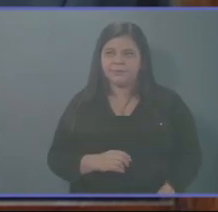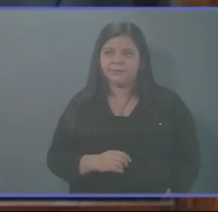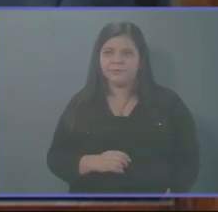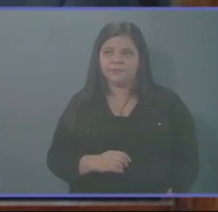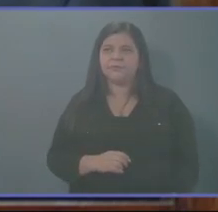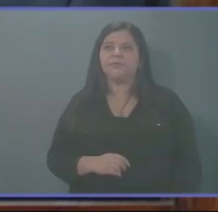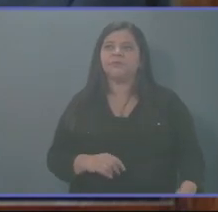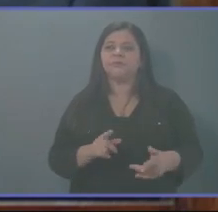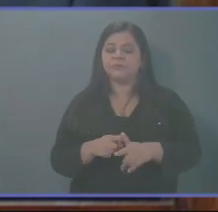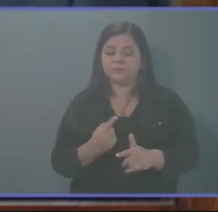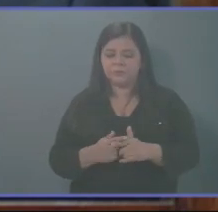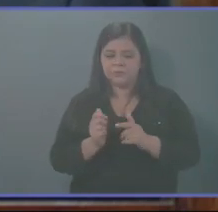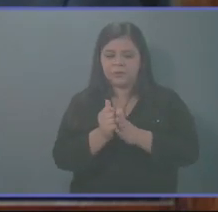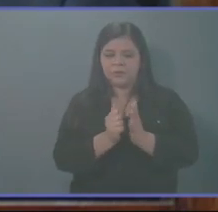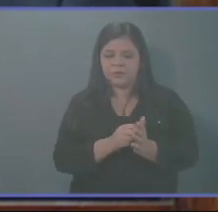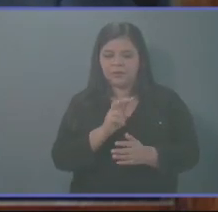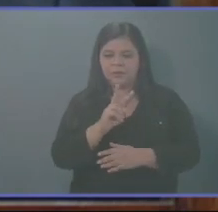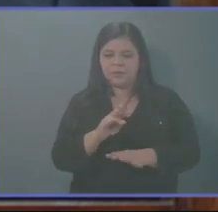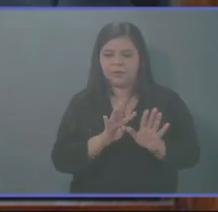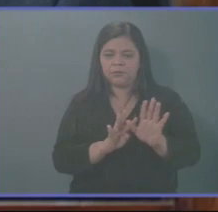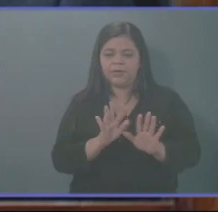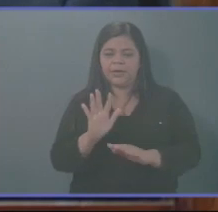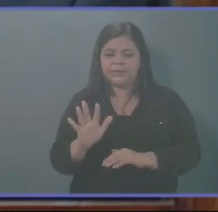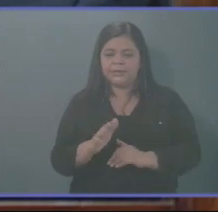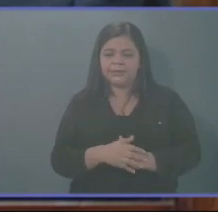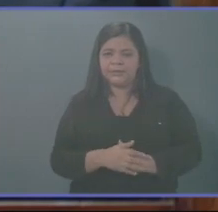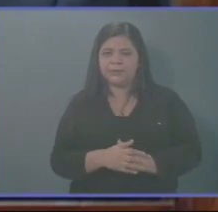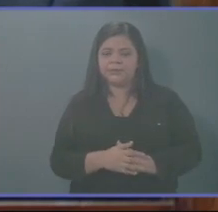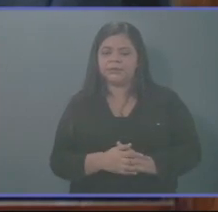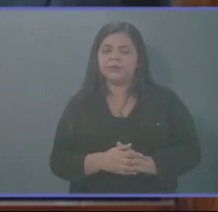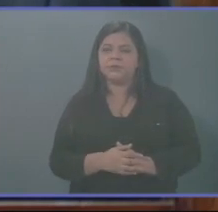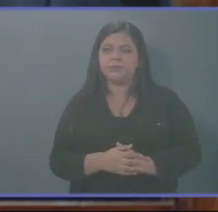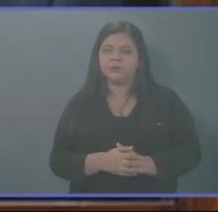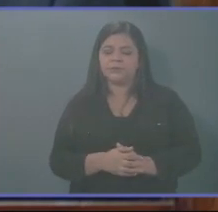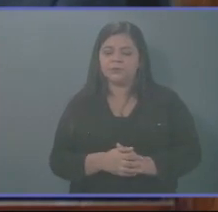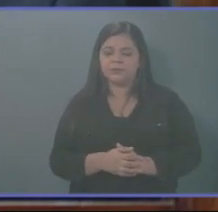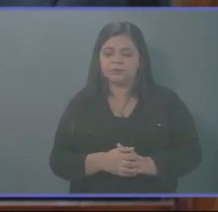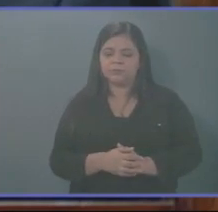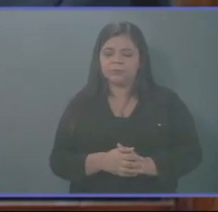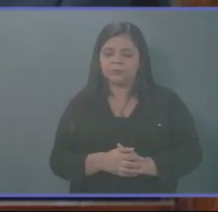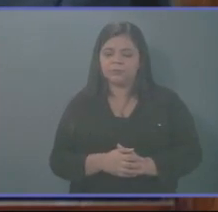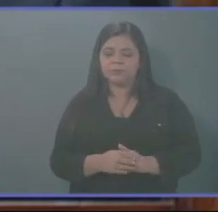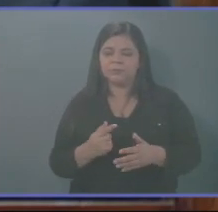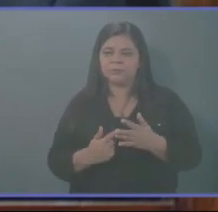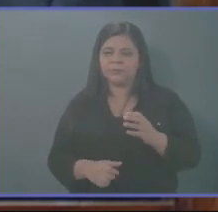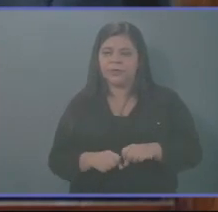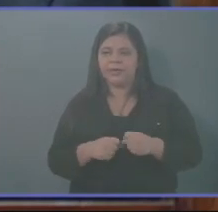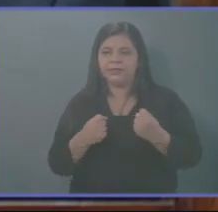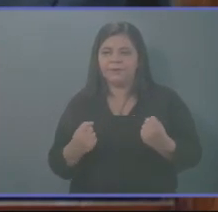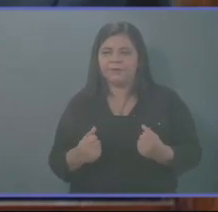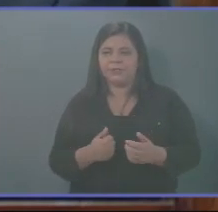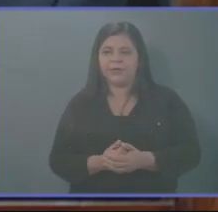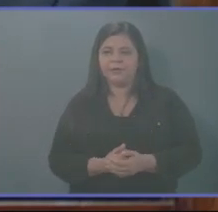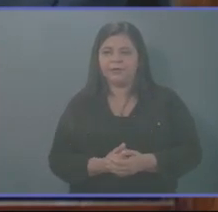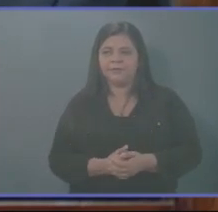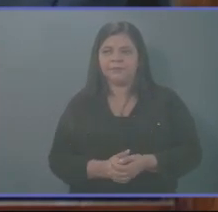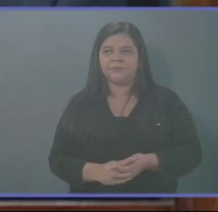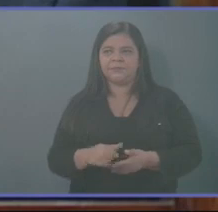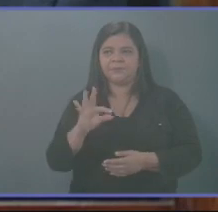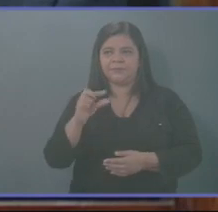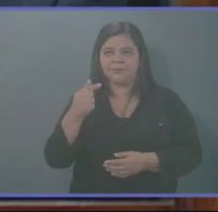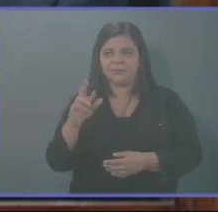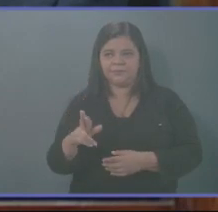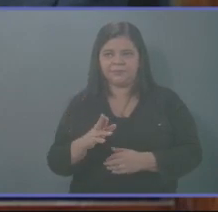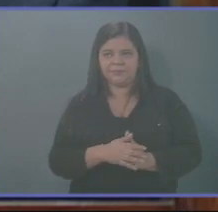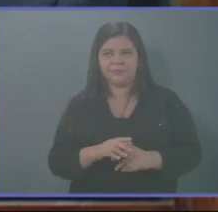artículo 295 del Código Penal. Este delito lo circunscribe la Fiscalía al literal